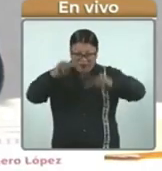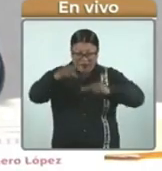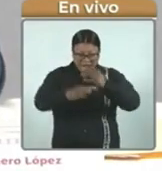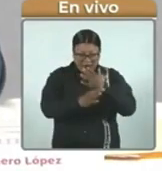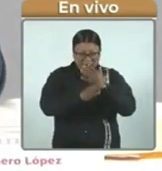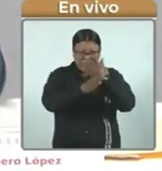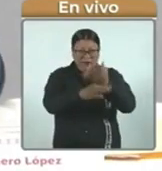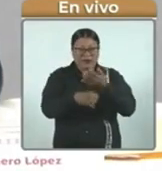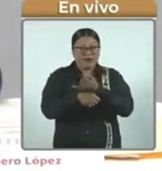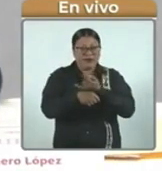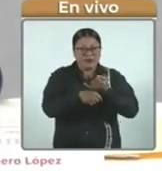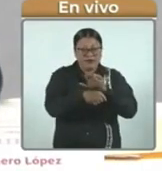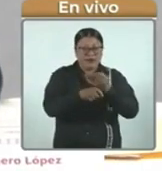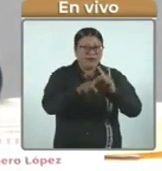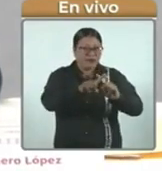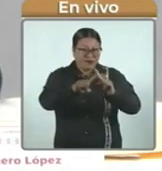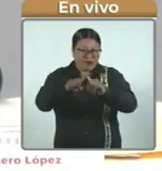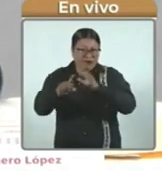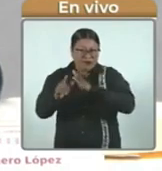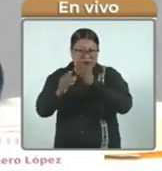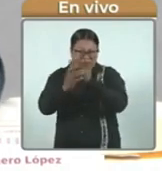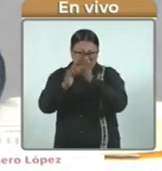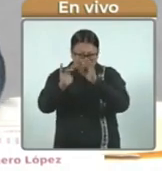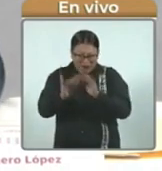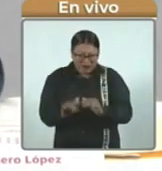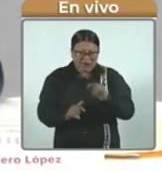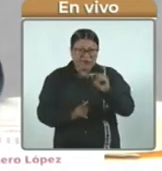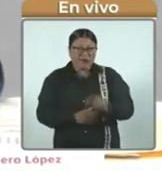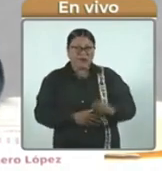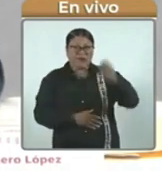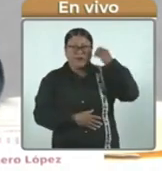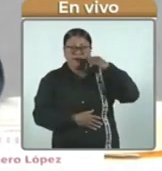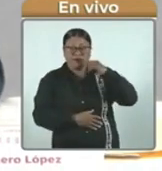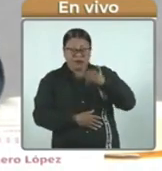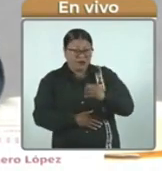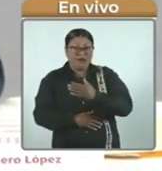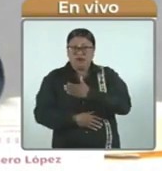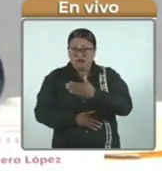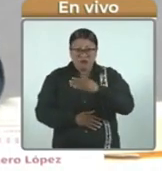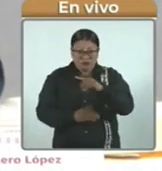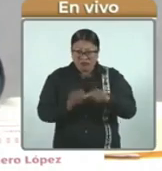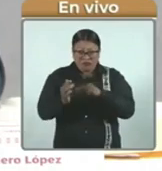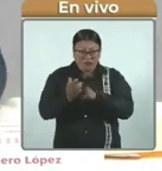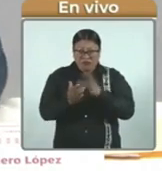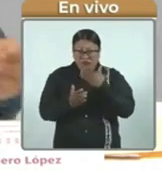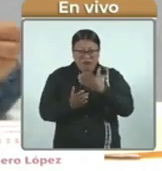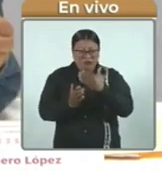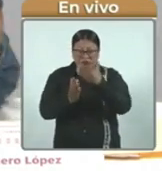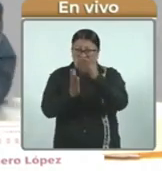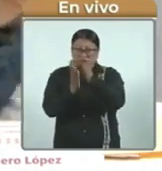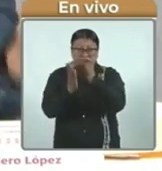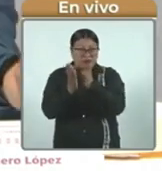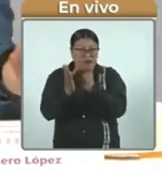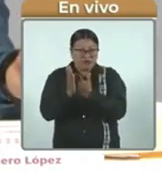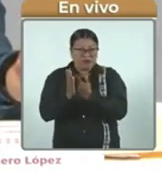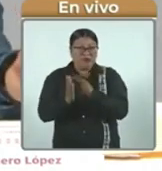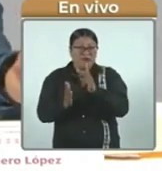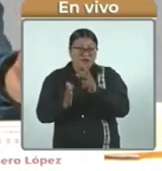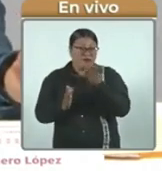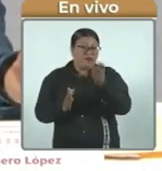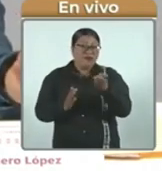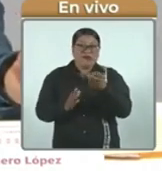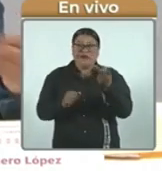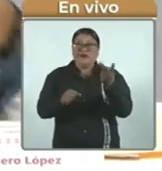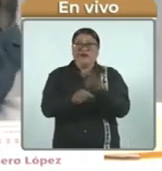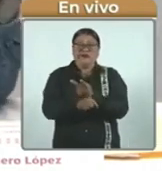a carpetas y comisión de delitos, Oaxaca pues está en un lugar muy positivo. Pero un fenómeno sí marca,